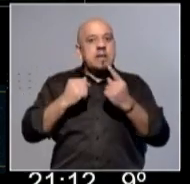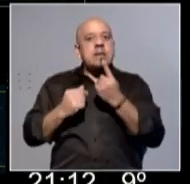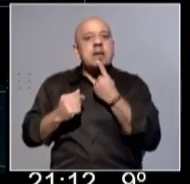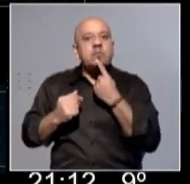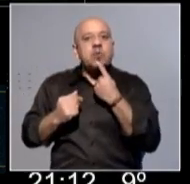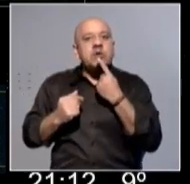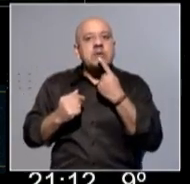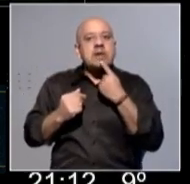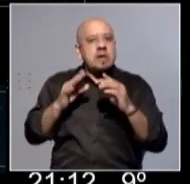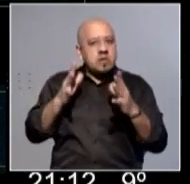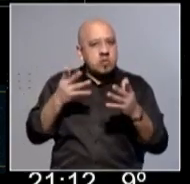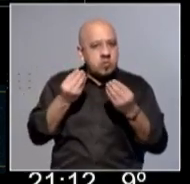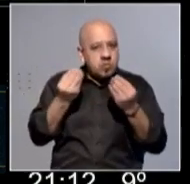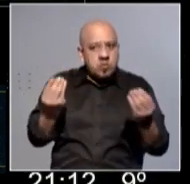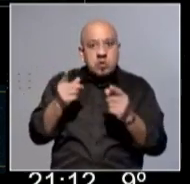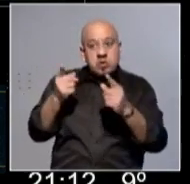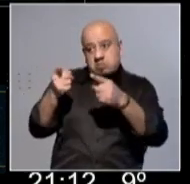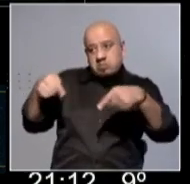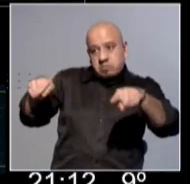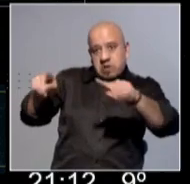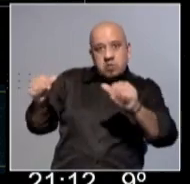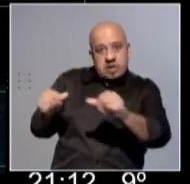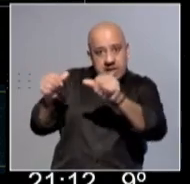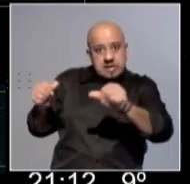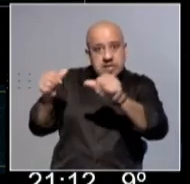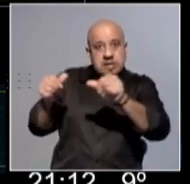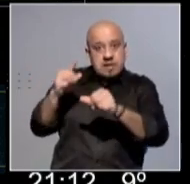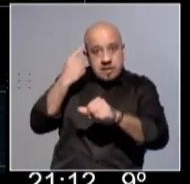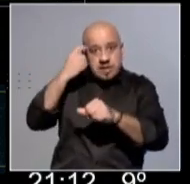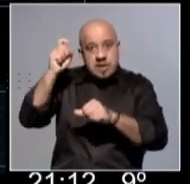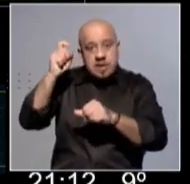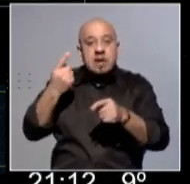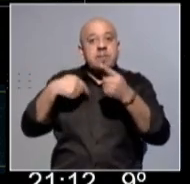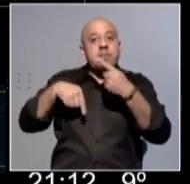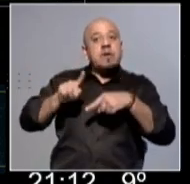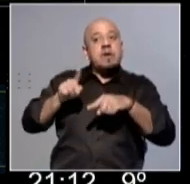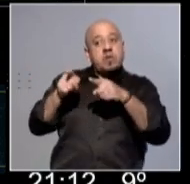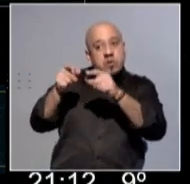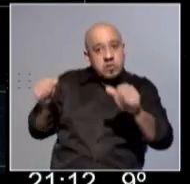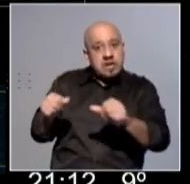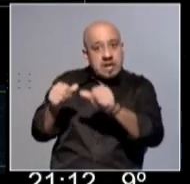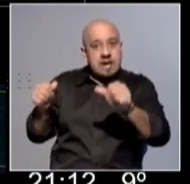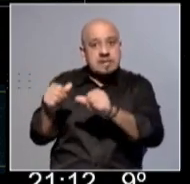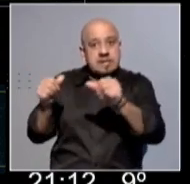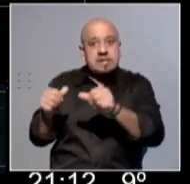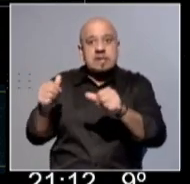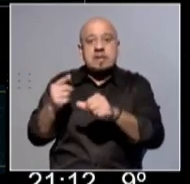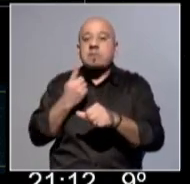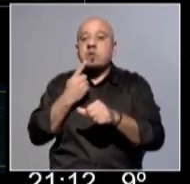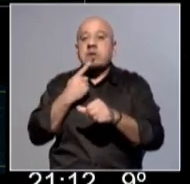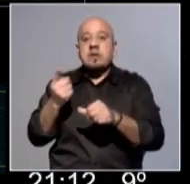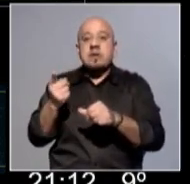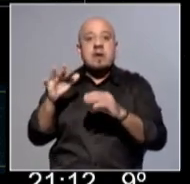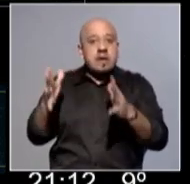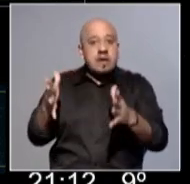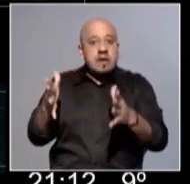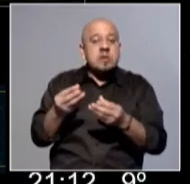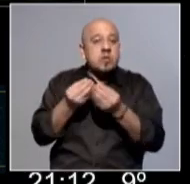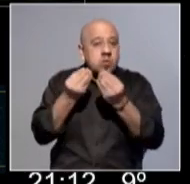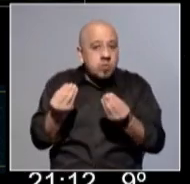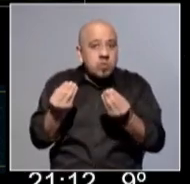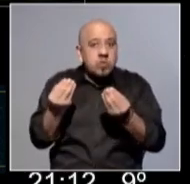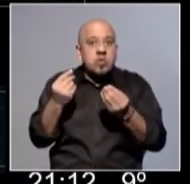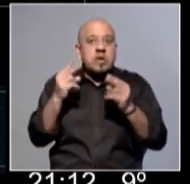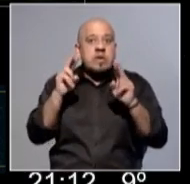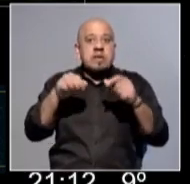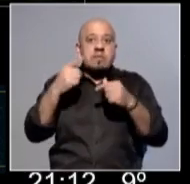define por las acciones y se define por las ideas, pero esas acciones y esas ideas se resignifican permanentemente